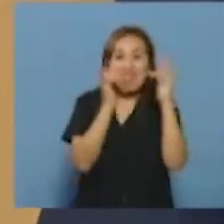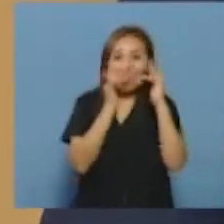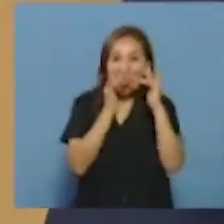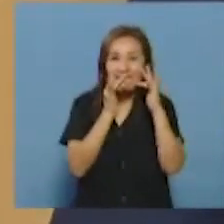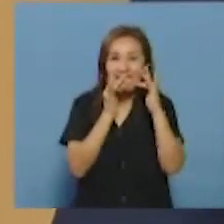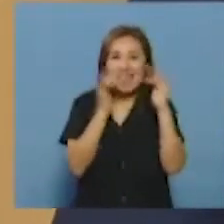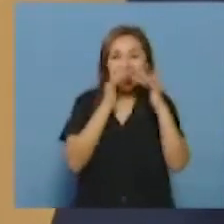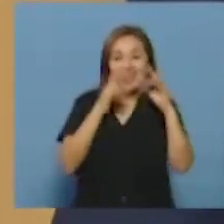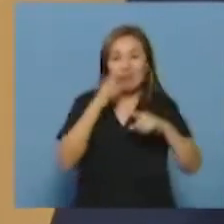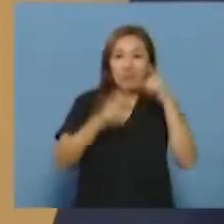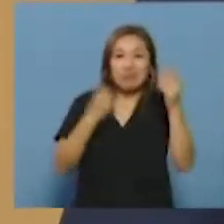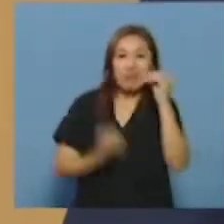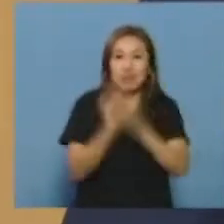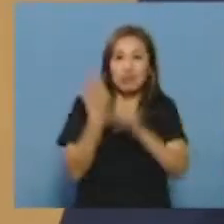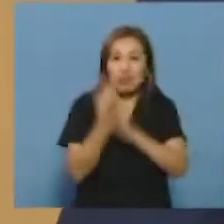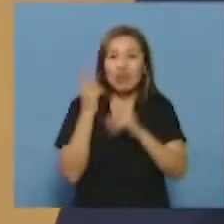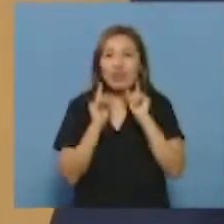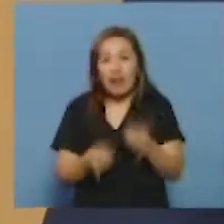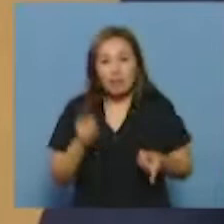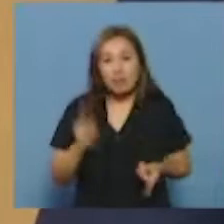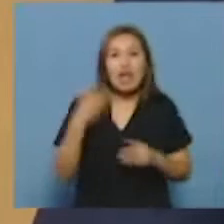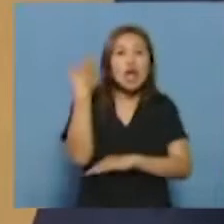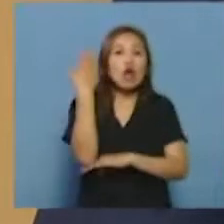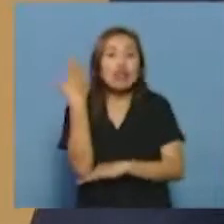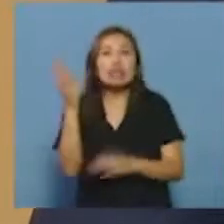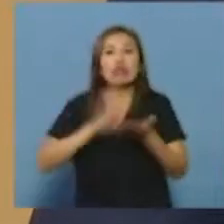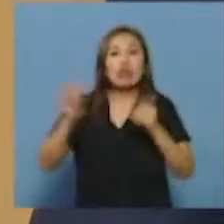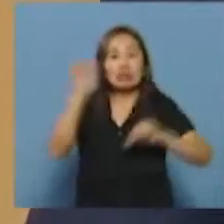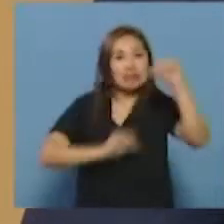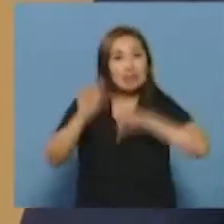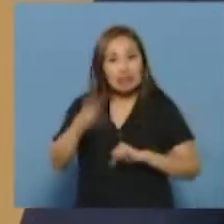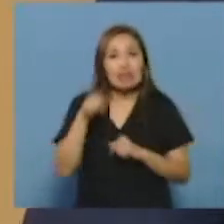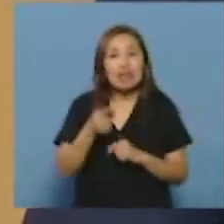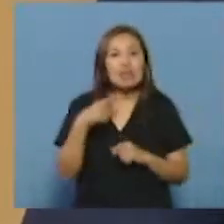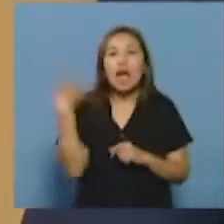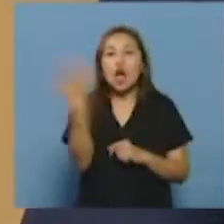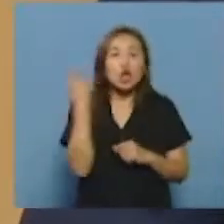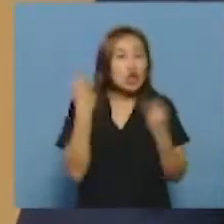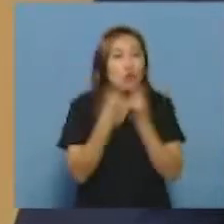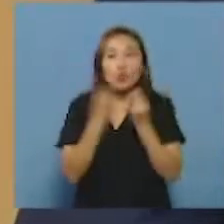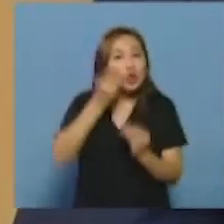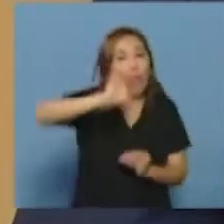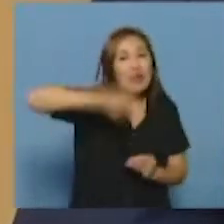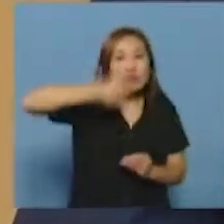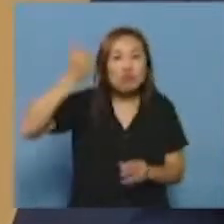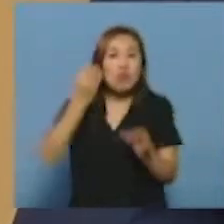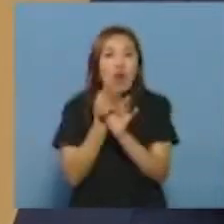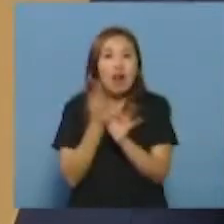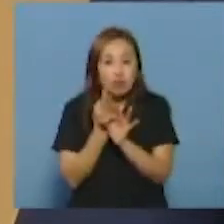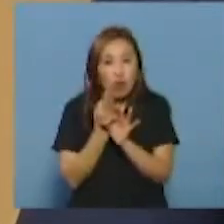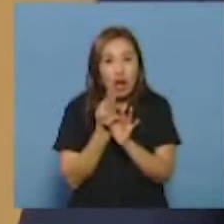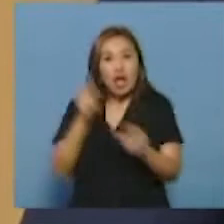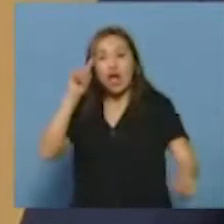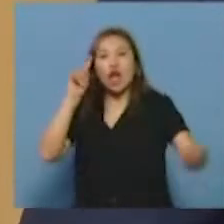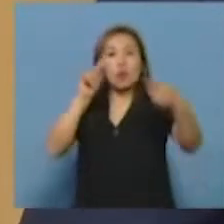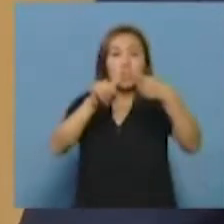de páginas web, a su vez hacíamos conferencias científicas. Obtuvimos muchos logros y premios en la escuela, pero el objetivo